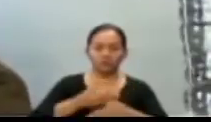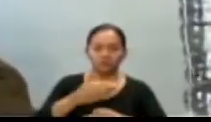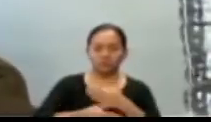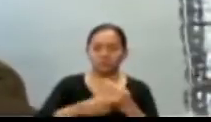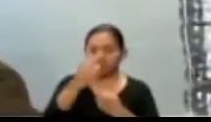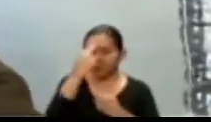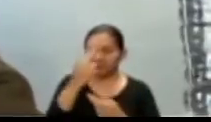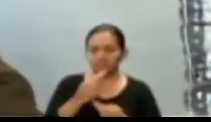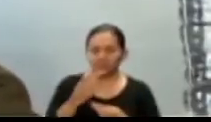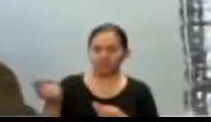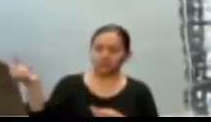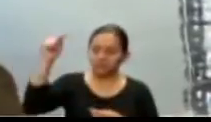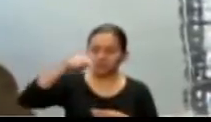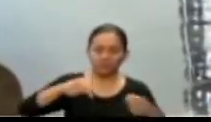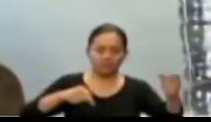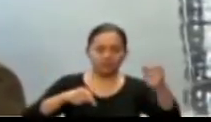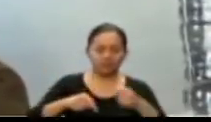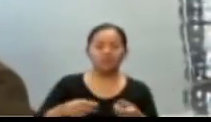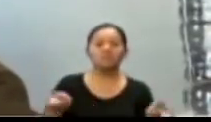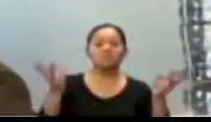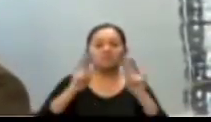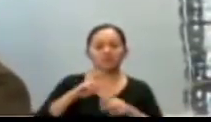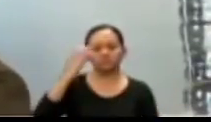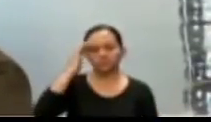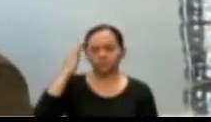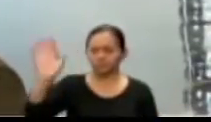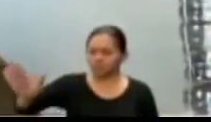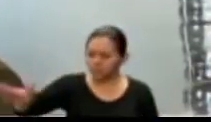pero muestra también la enorme preocupación